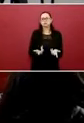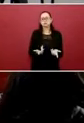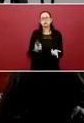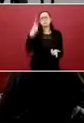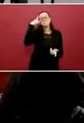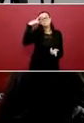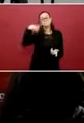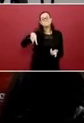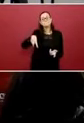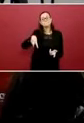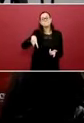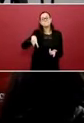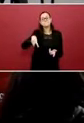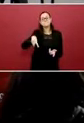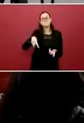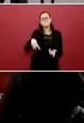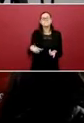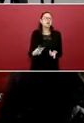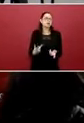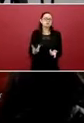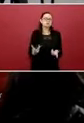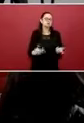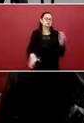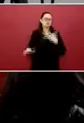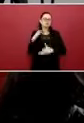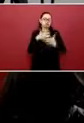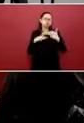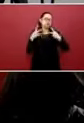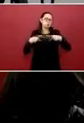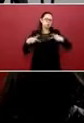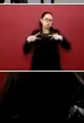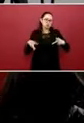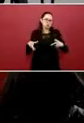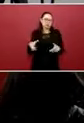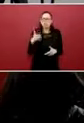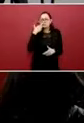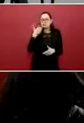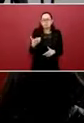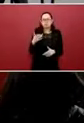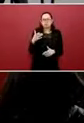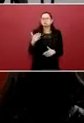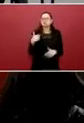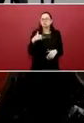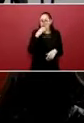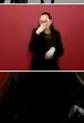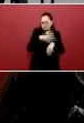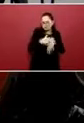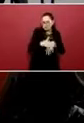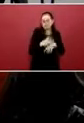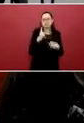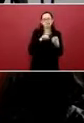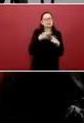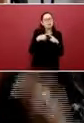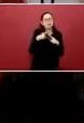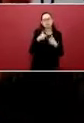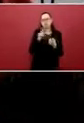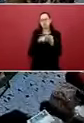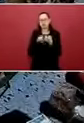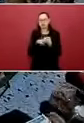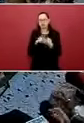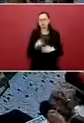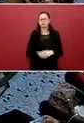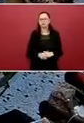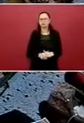para que se informe aquí, a quién acudir, a dónde llamar, que eso sería lo mejor. Sí. A ver